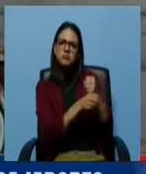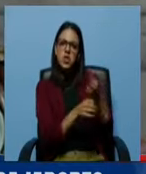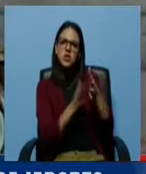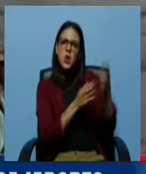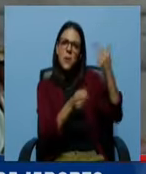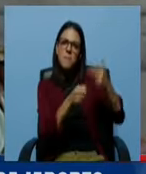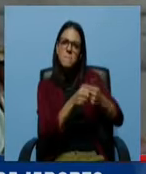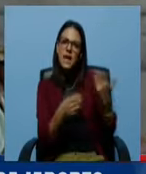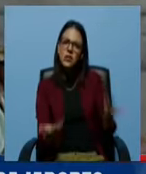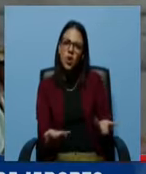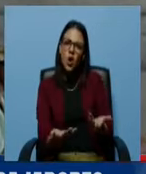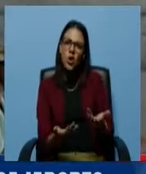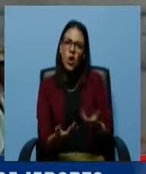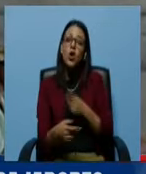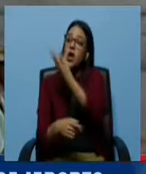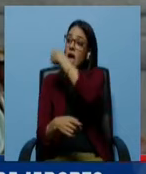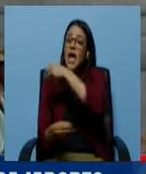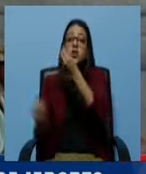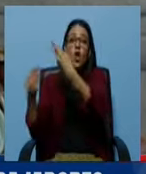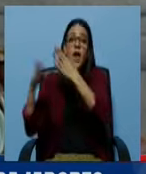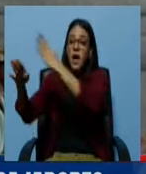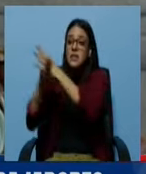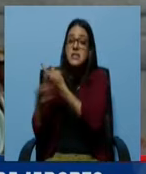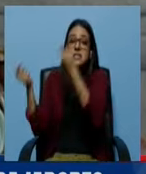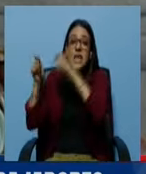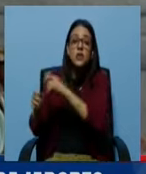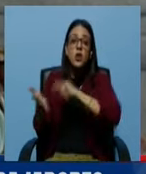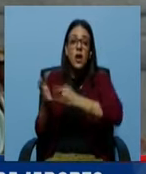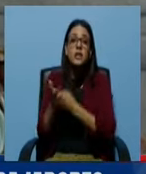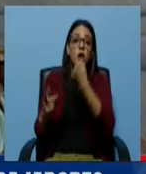Las sanciones nos hicieron perder el 99%